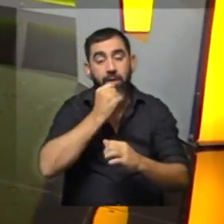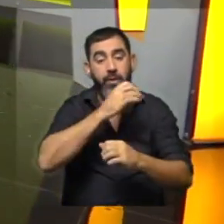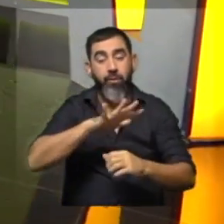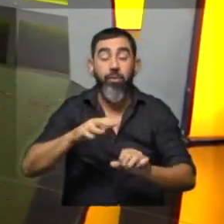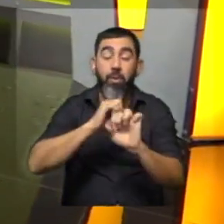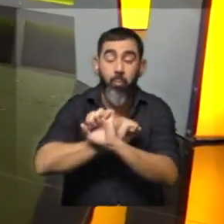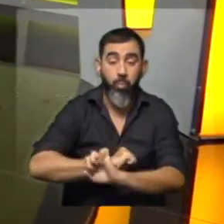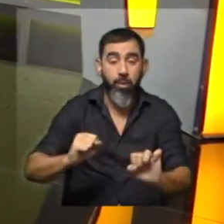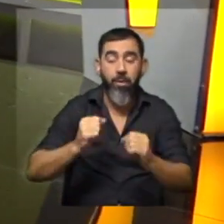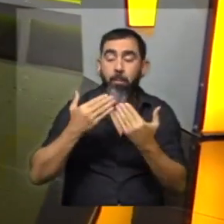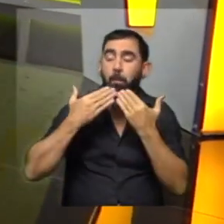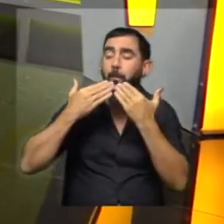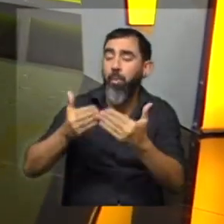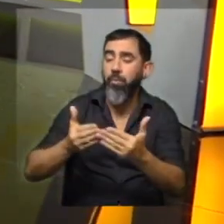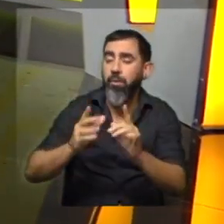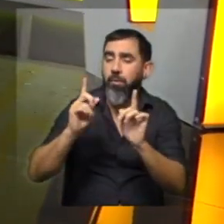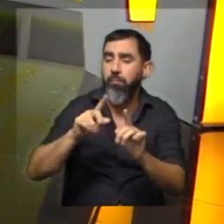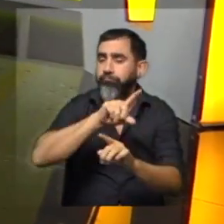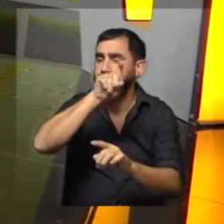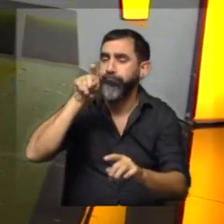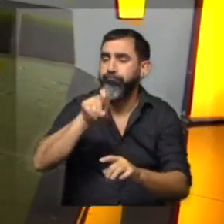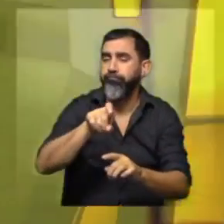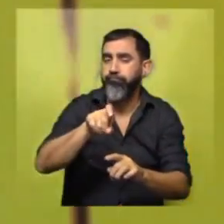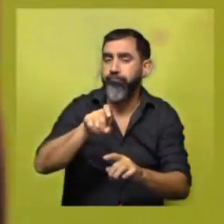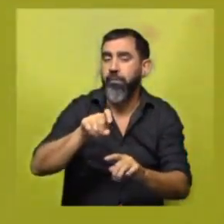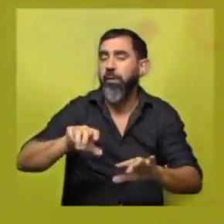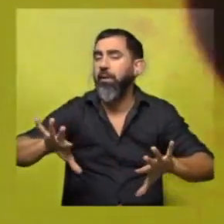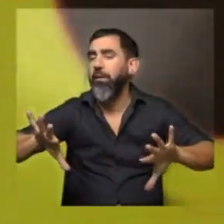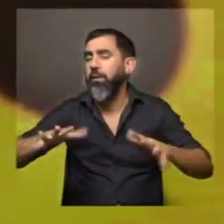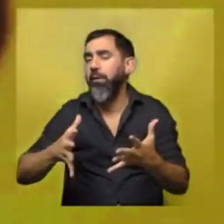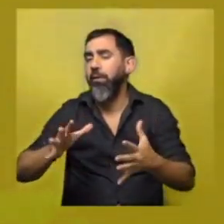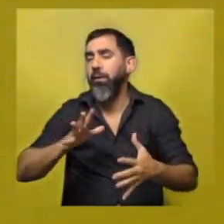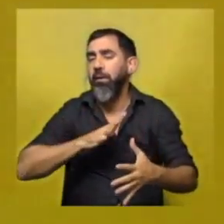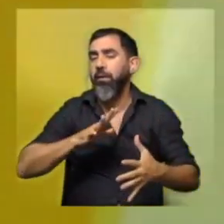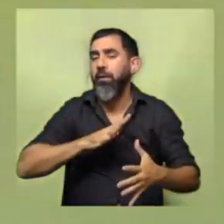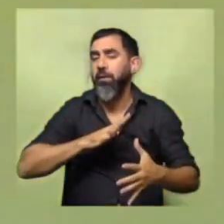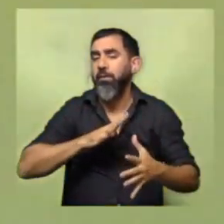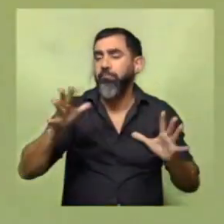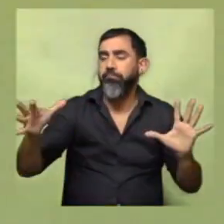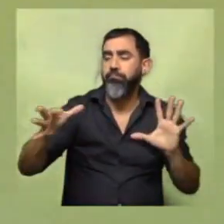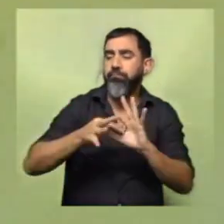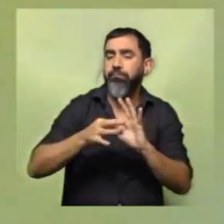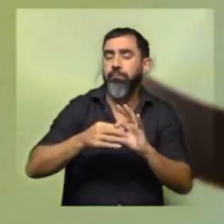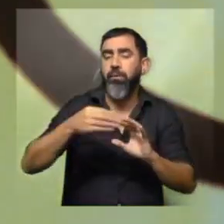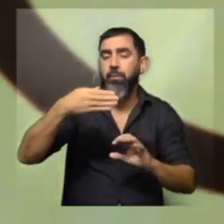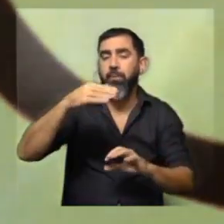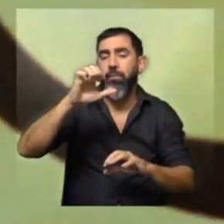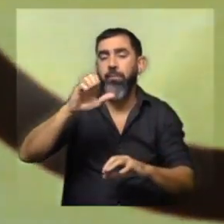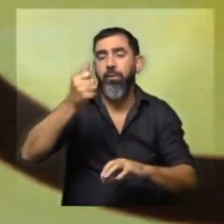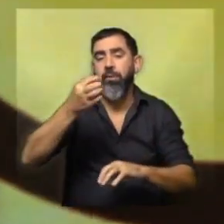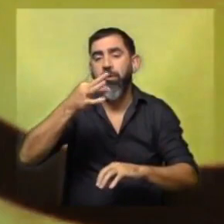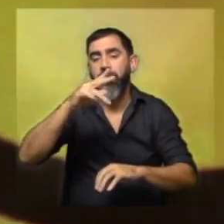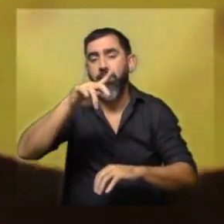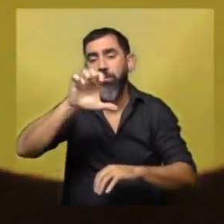ser también una pregunta de un trivia, ¿no? ¿Qué tienen que ver los Beatles